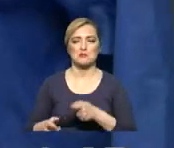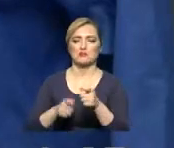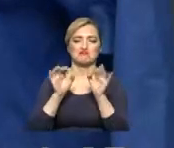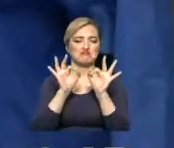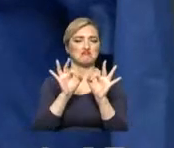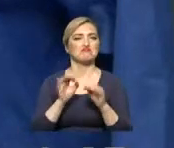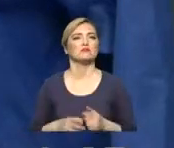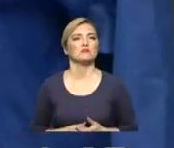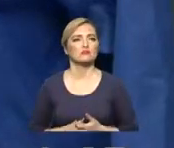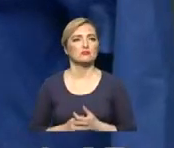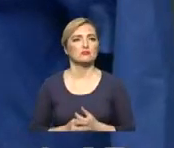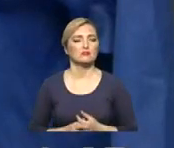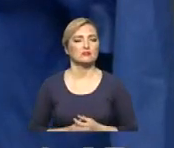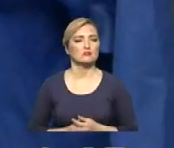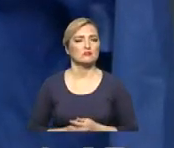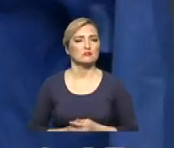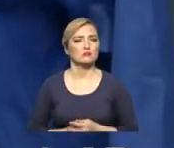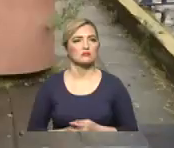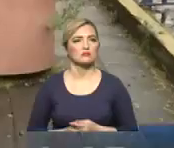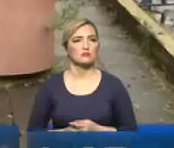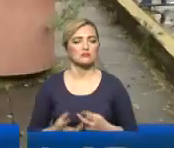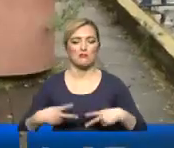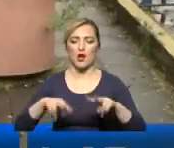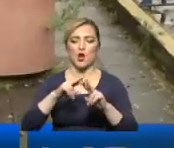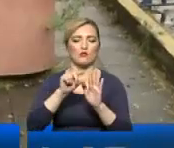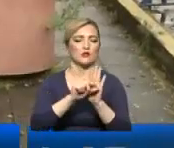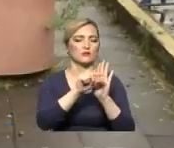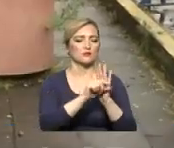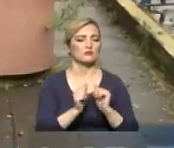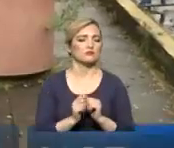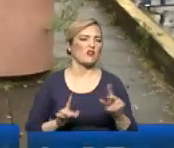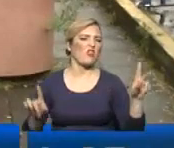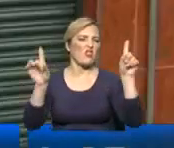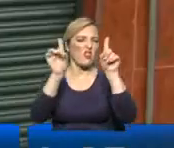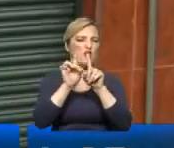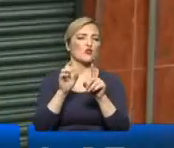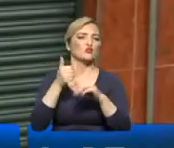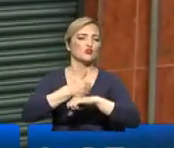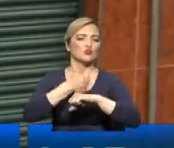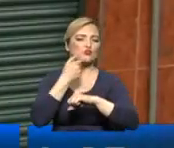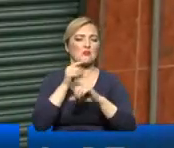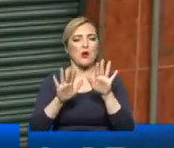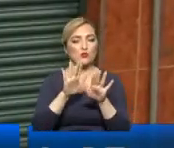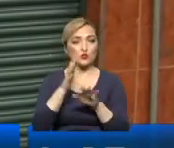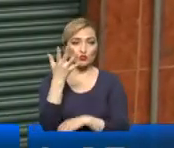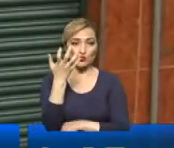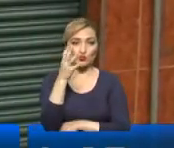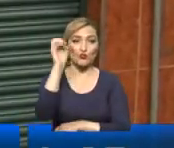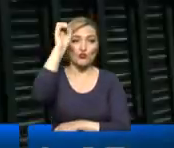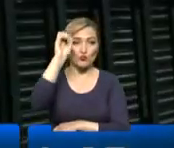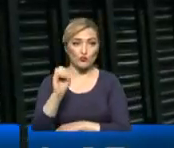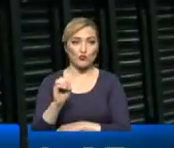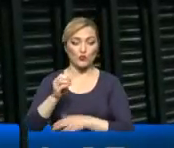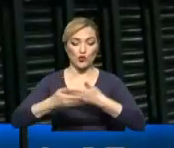excelente. Y bueno, se están dando precios de oferta. Según los datos preliminares de las autoridades, alrededor del 15%